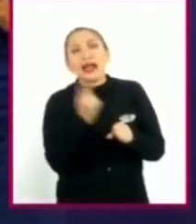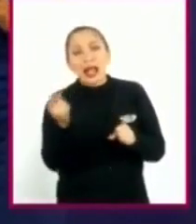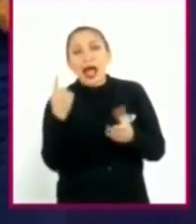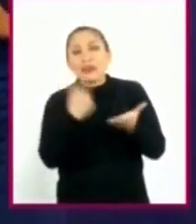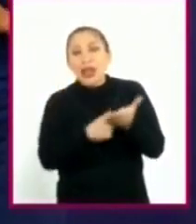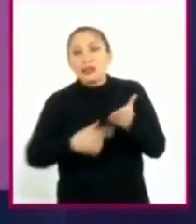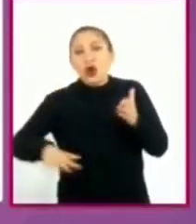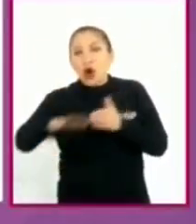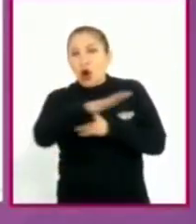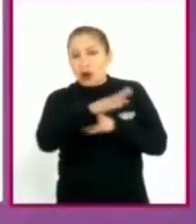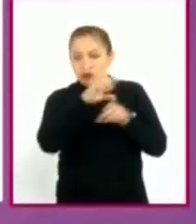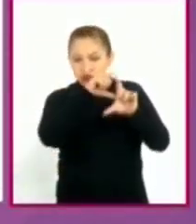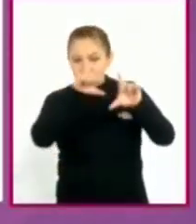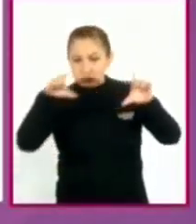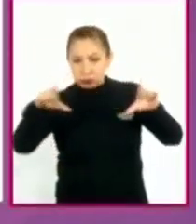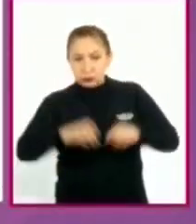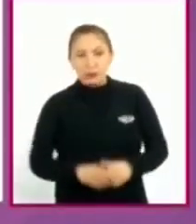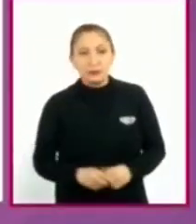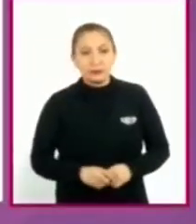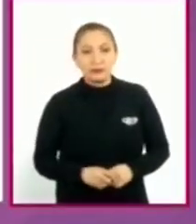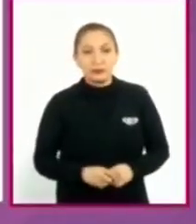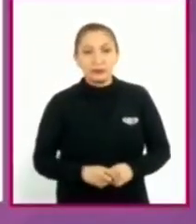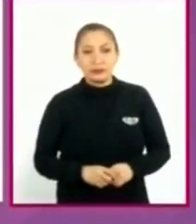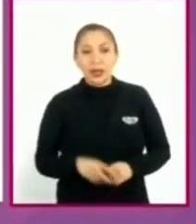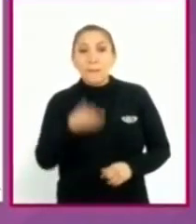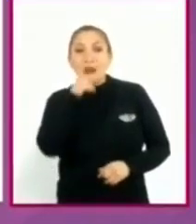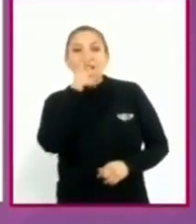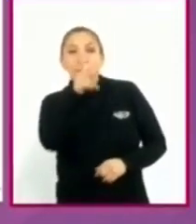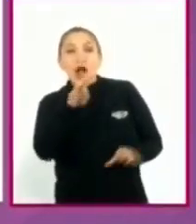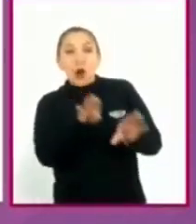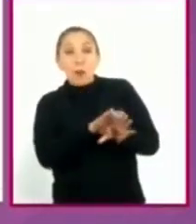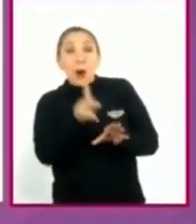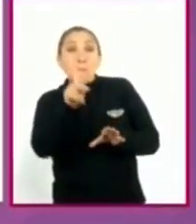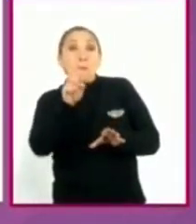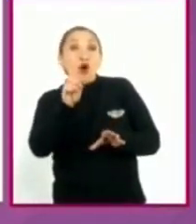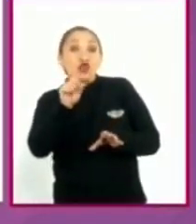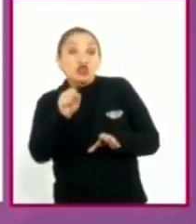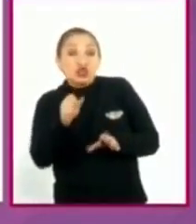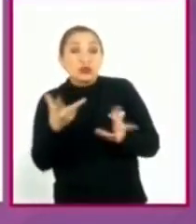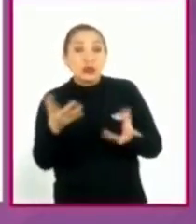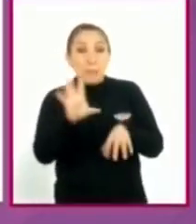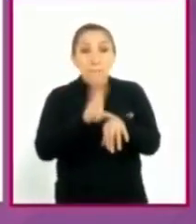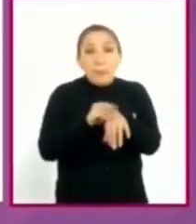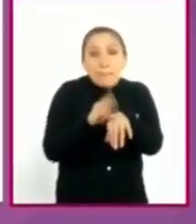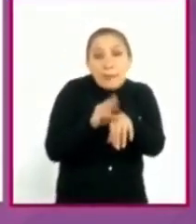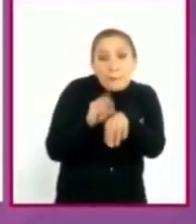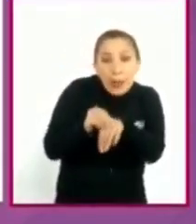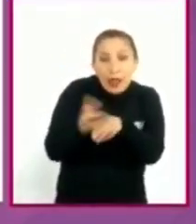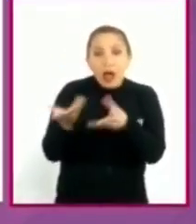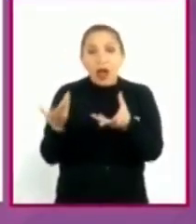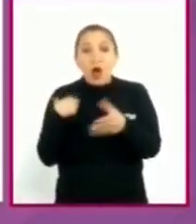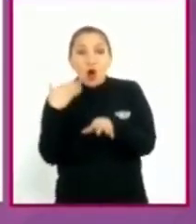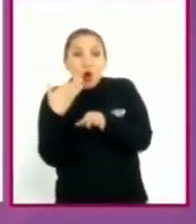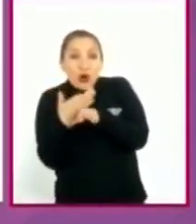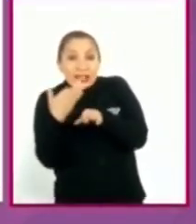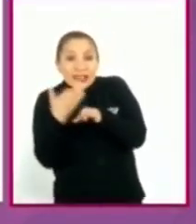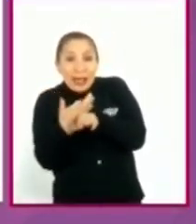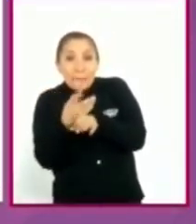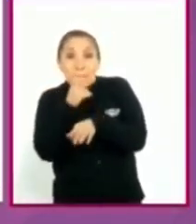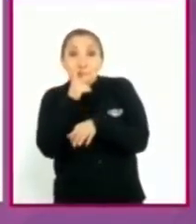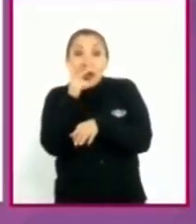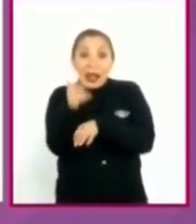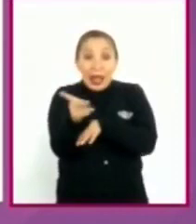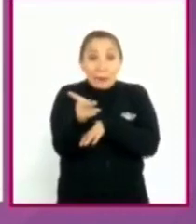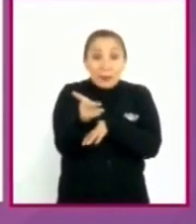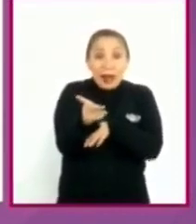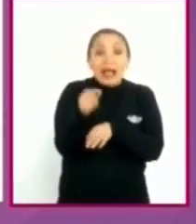dentro del mismo texto. Encontramos palabras como pos, con permisito, ahorita. Palabras